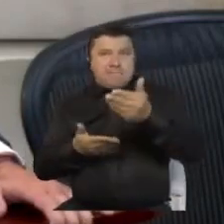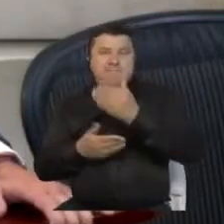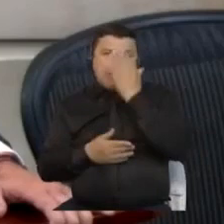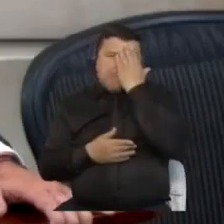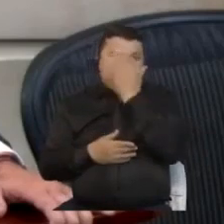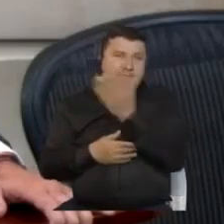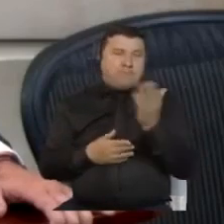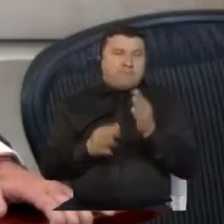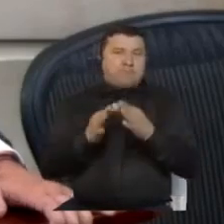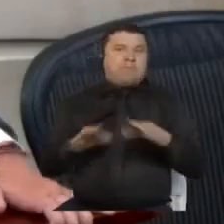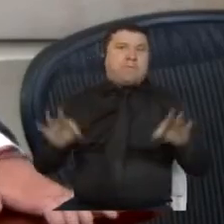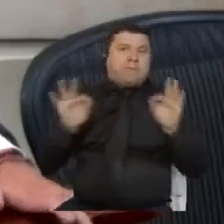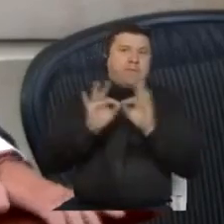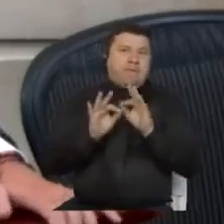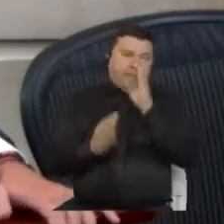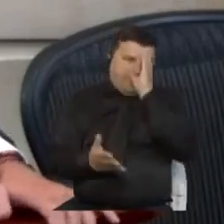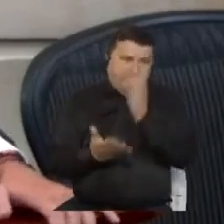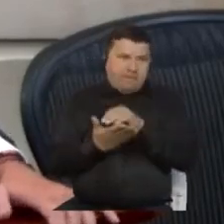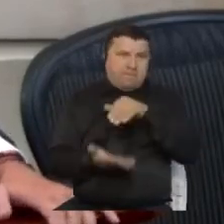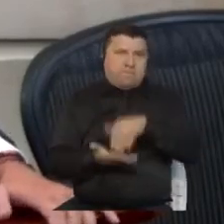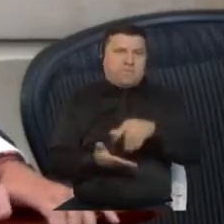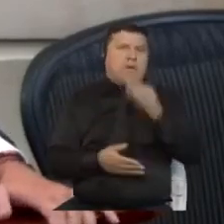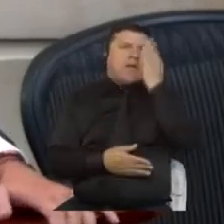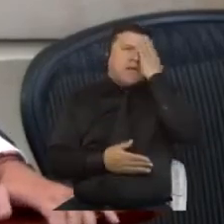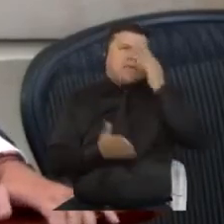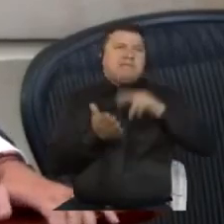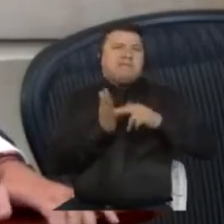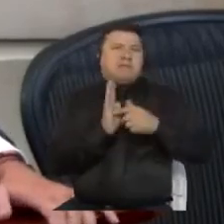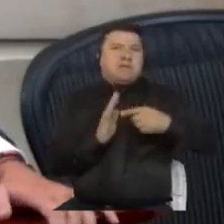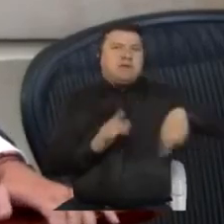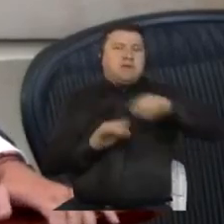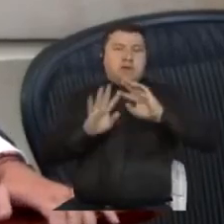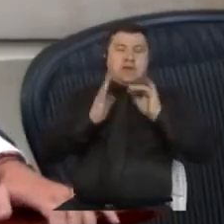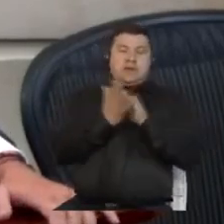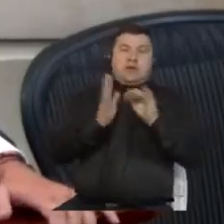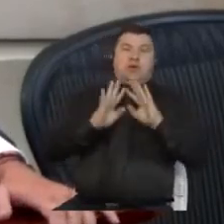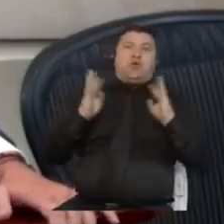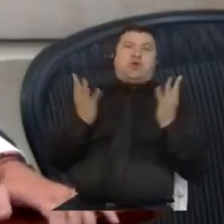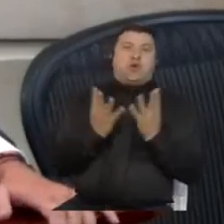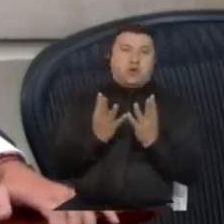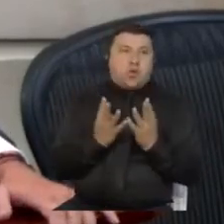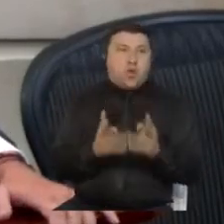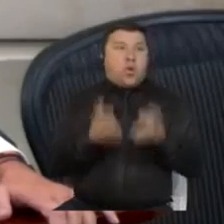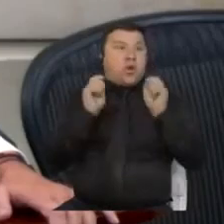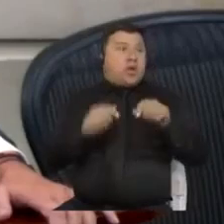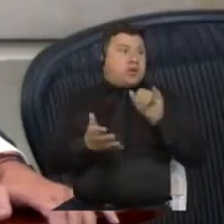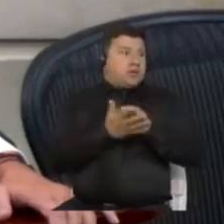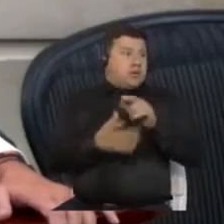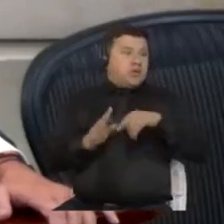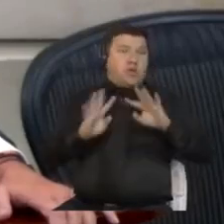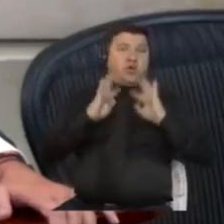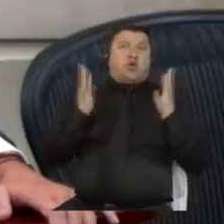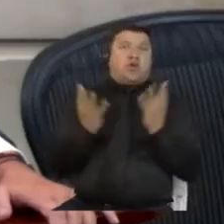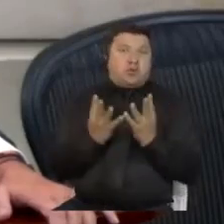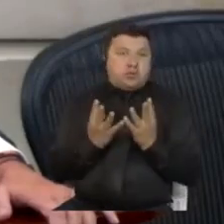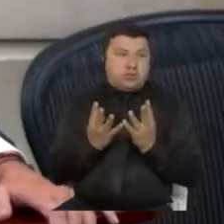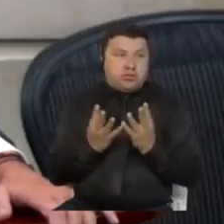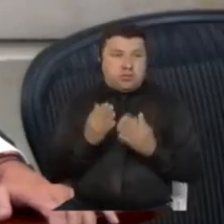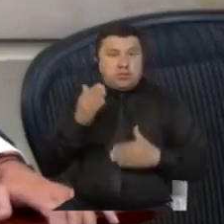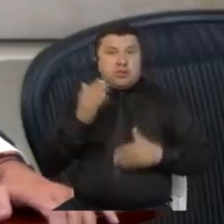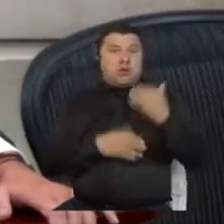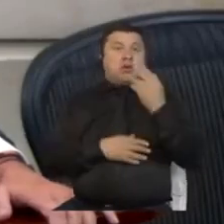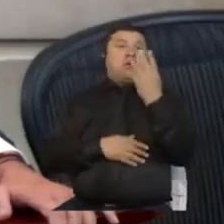porque es muy importante que la opinión pública sepa que este congreso este nuevo congreso que a